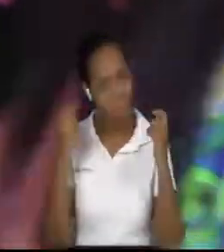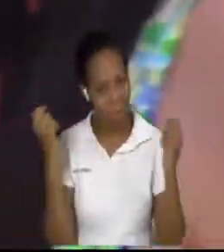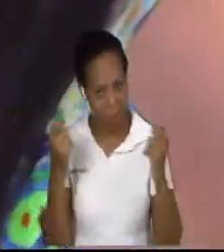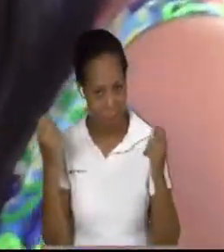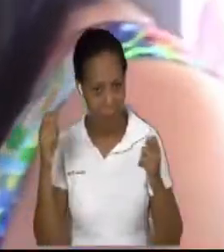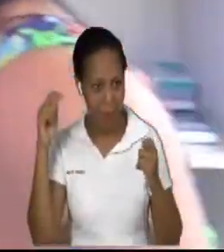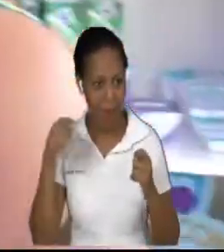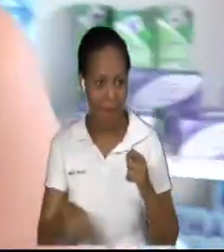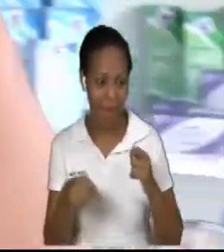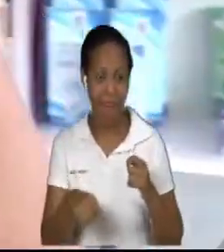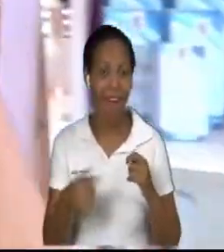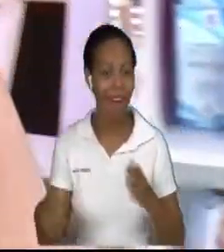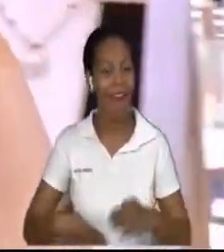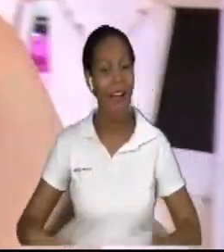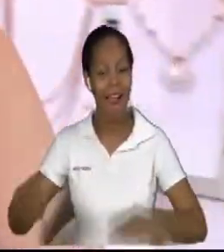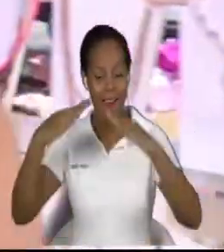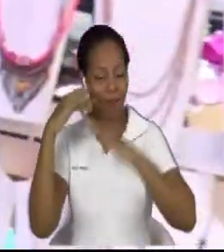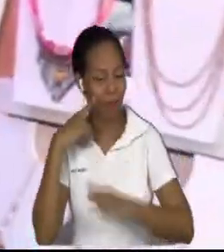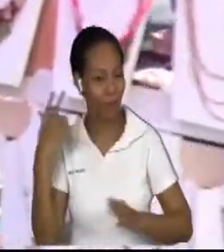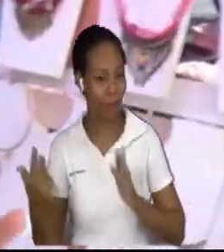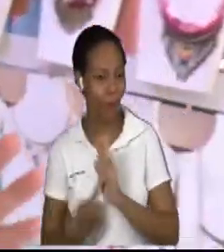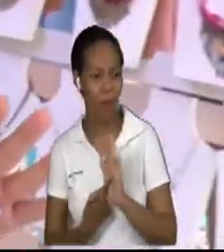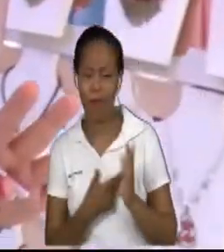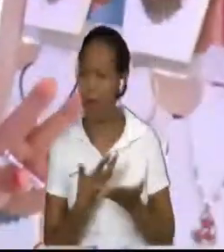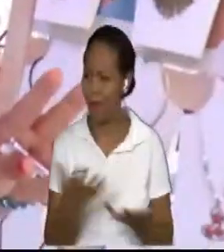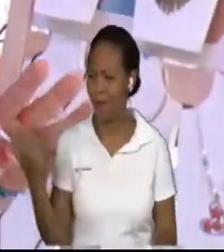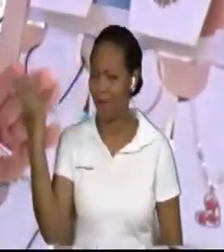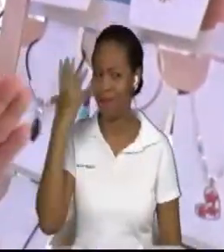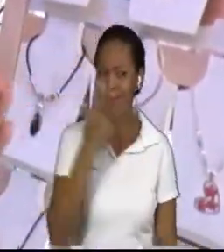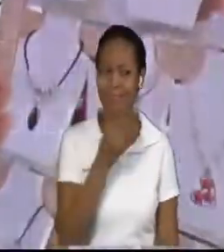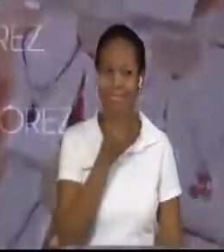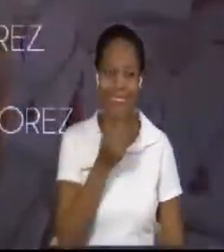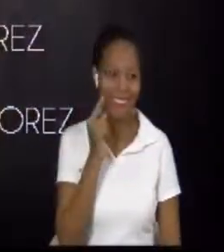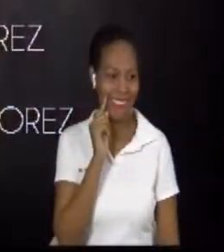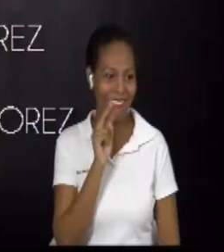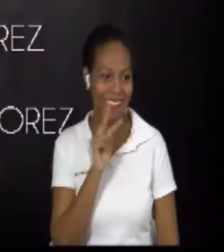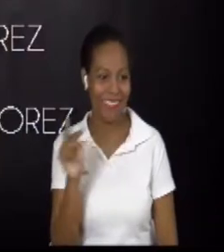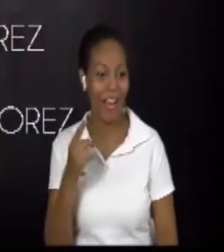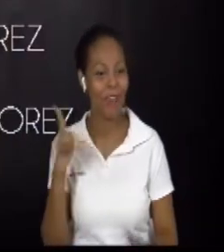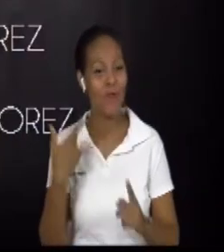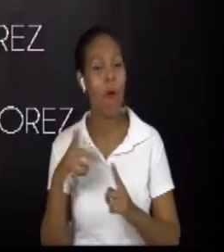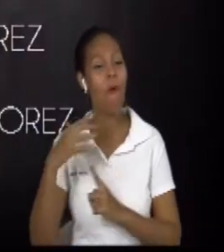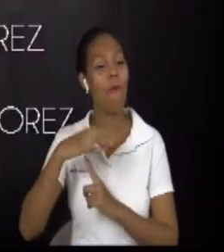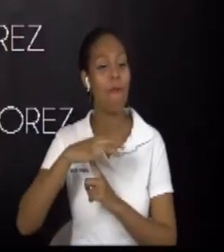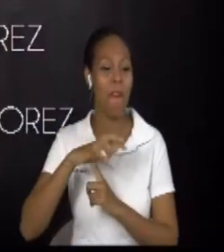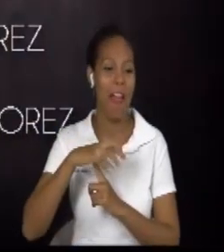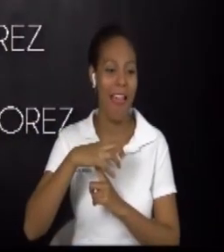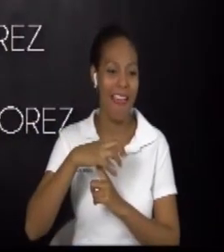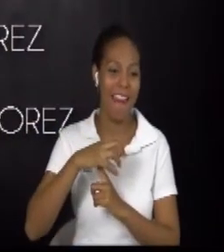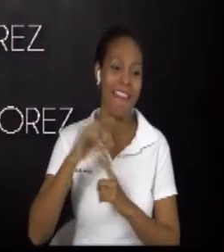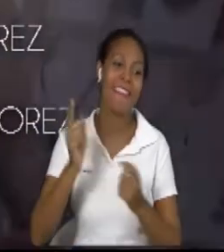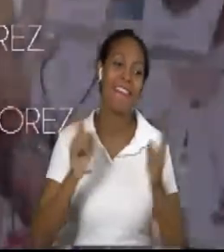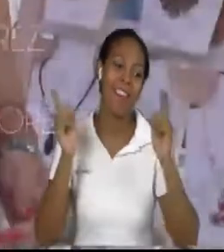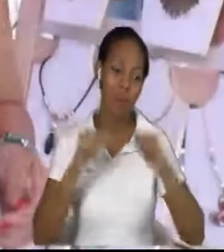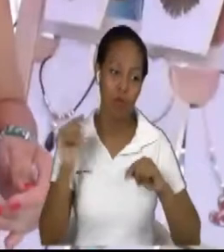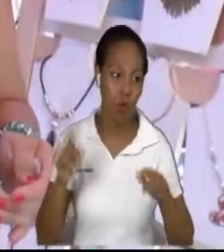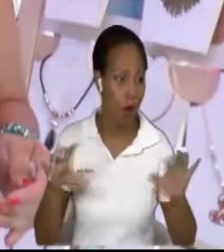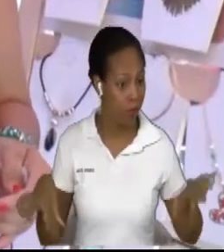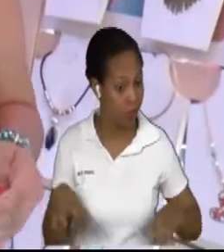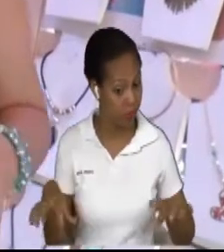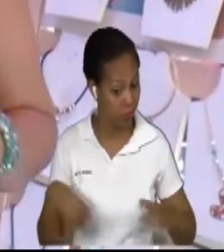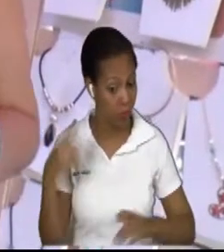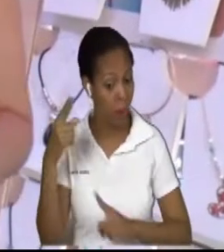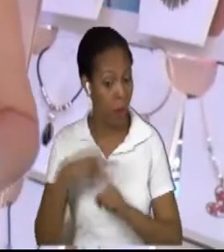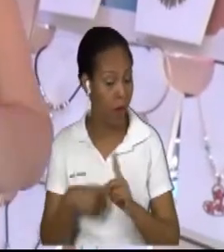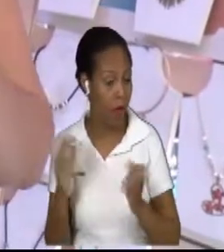aquí en casa con todas estas hermosas cosas que ustedes pudieron encontrar en la feria, pero que también pueden seguir durante todo el mes de mayo